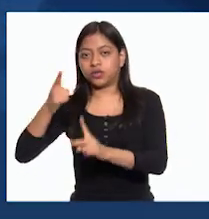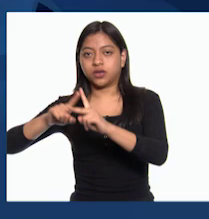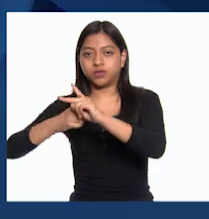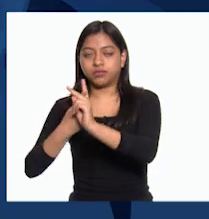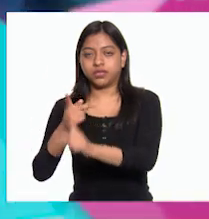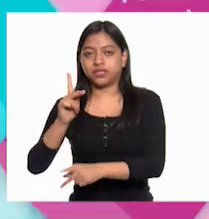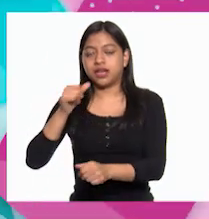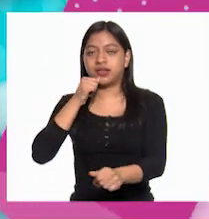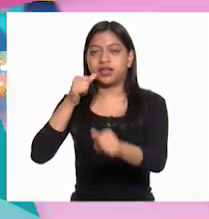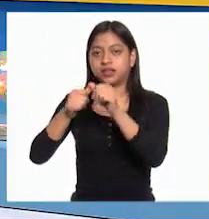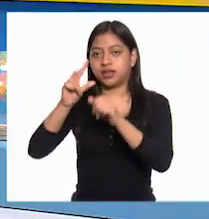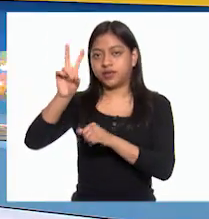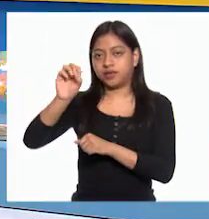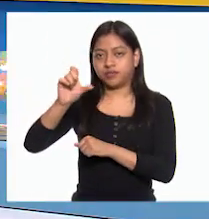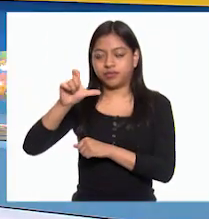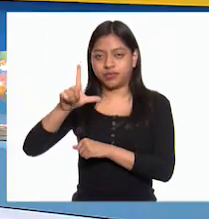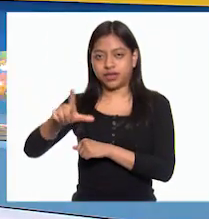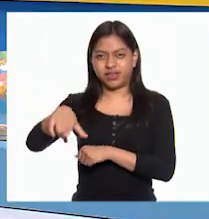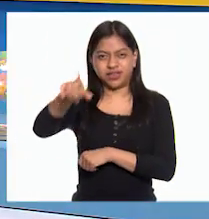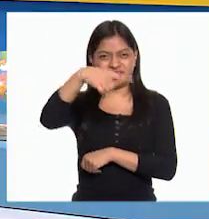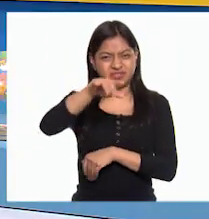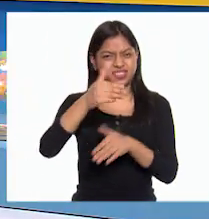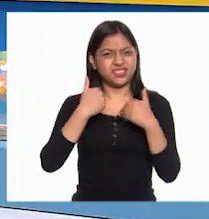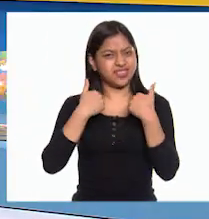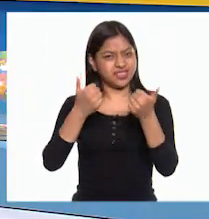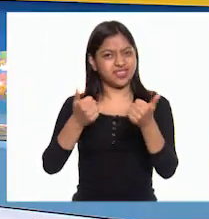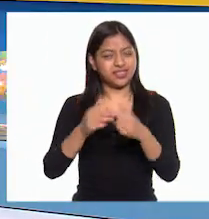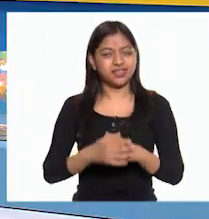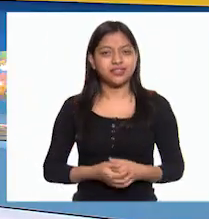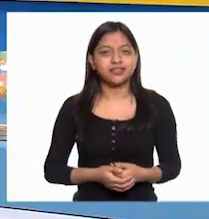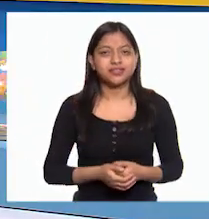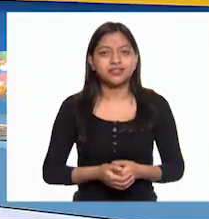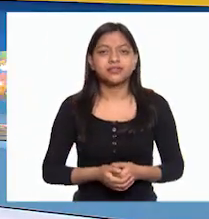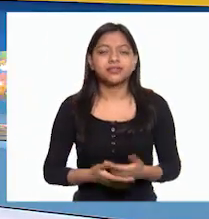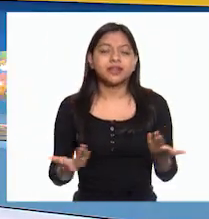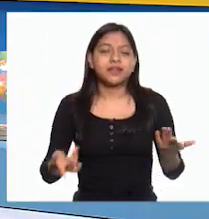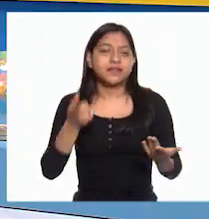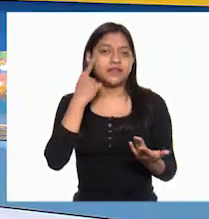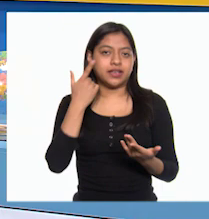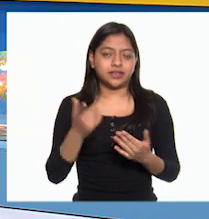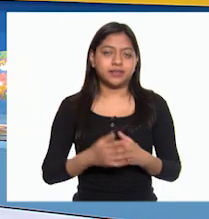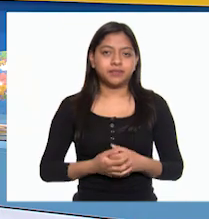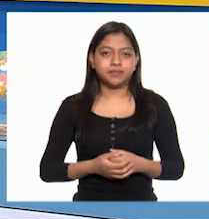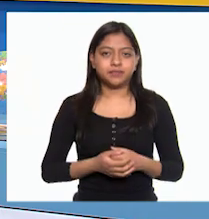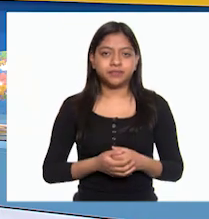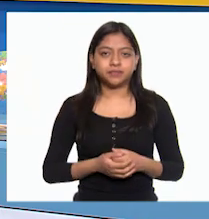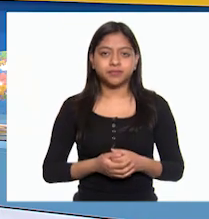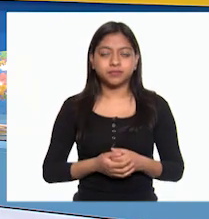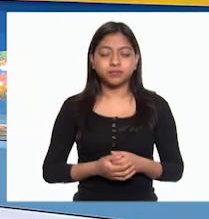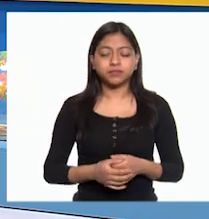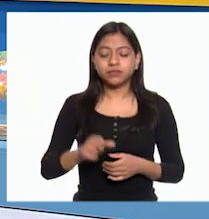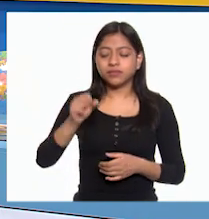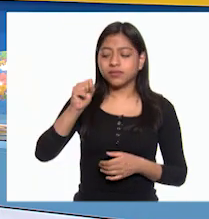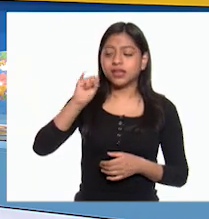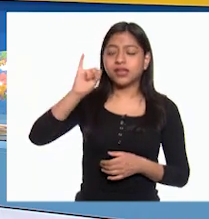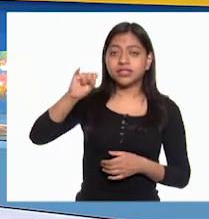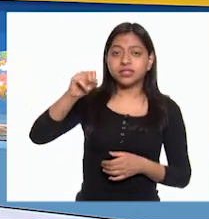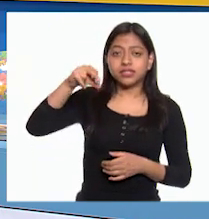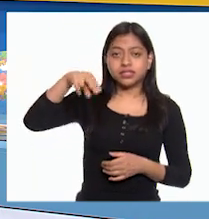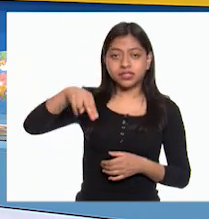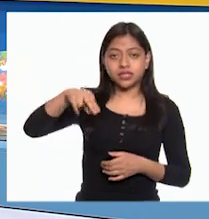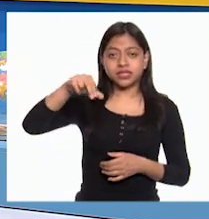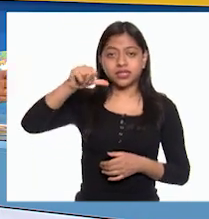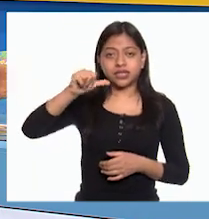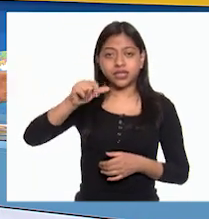en casa. ¿Les suena familiar el concepto de sinalefa? En otras palabras, la sinalefa consiste